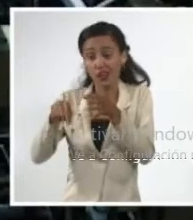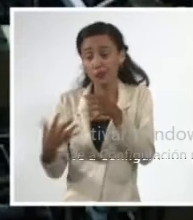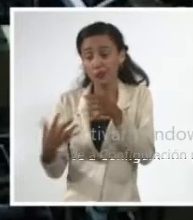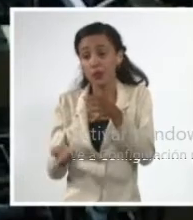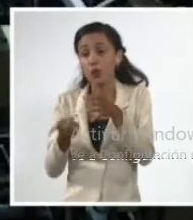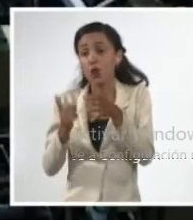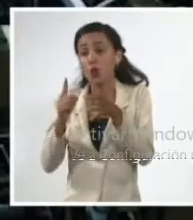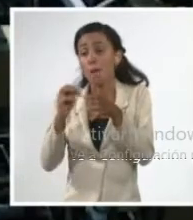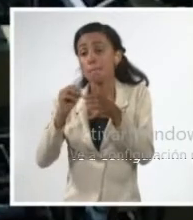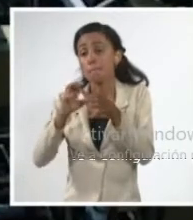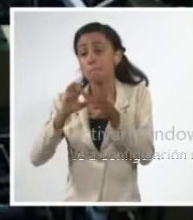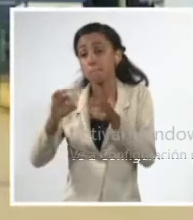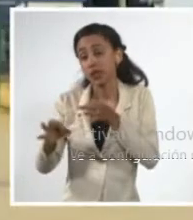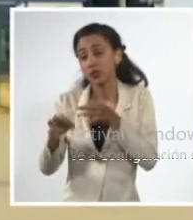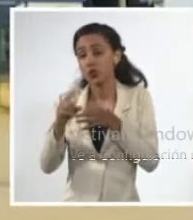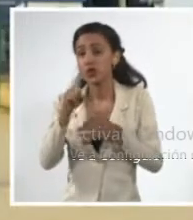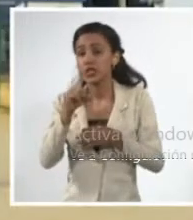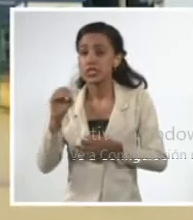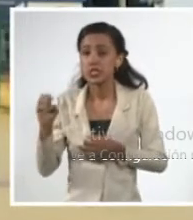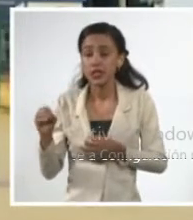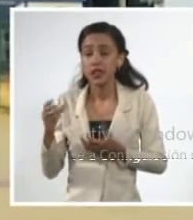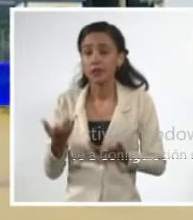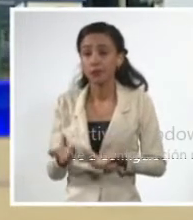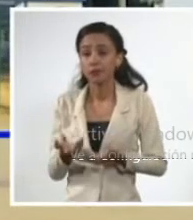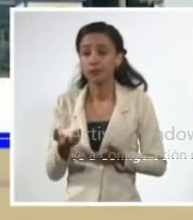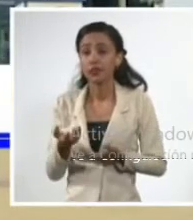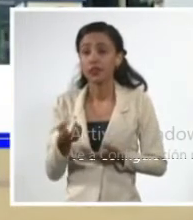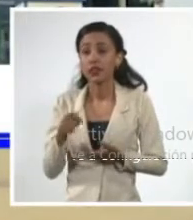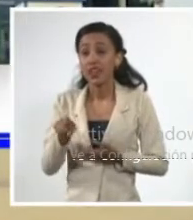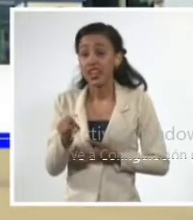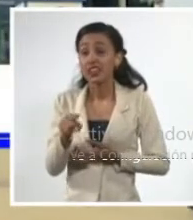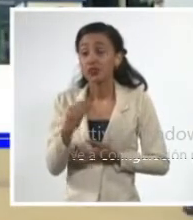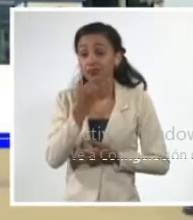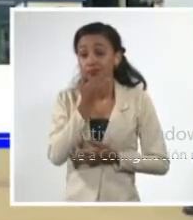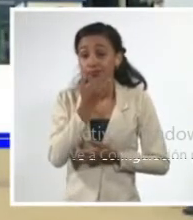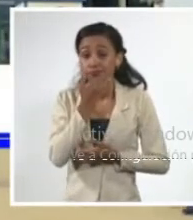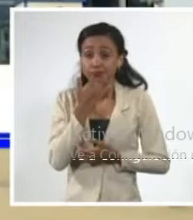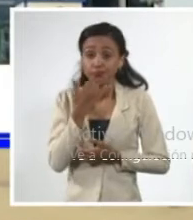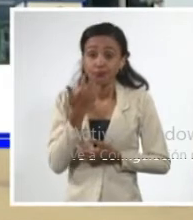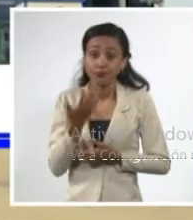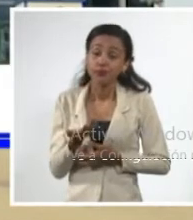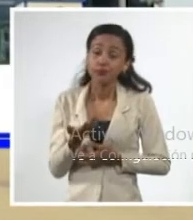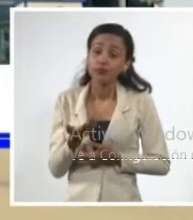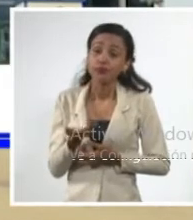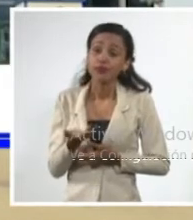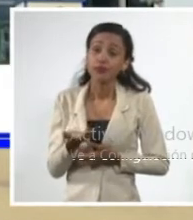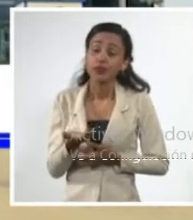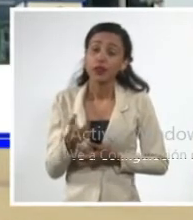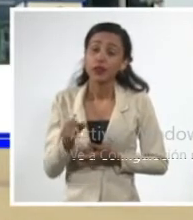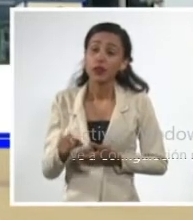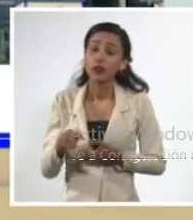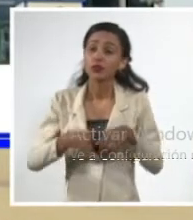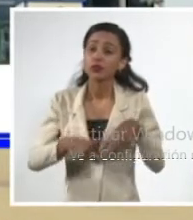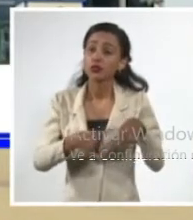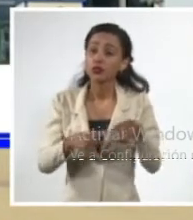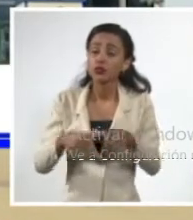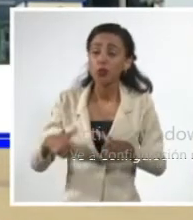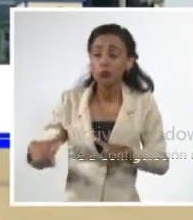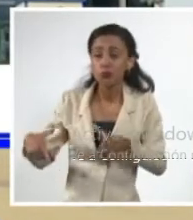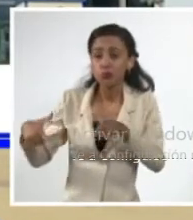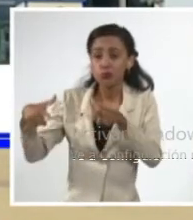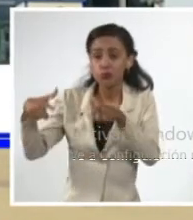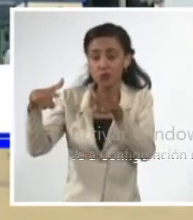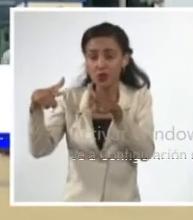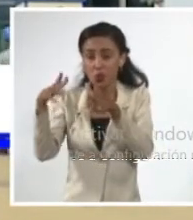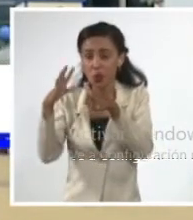un metro o 100 centímetros, y eso ha provocado prácticamente que el resto de las columnas también hayan tenido